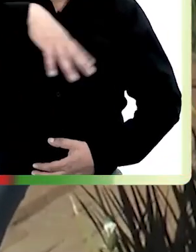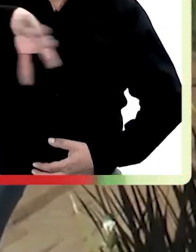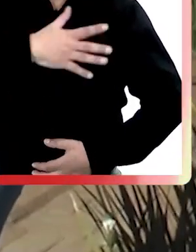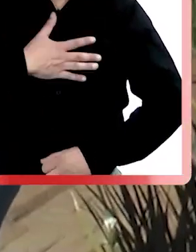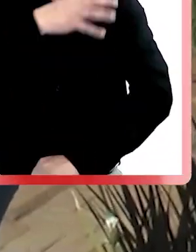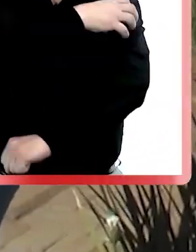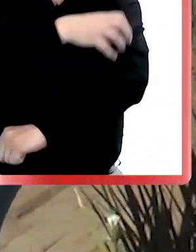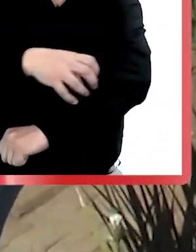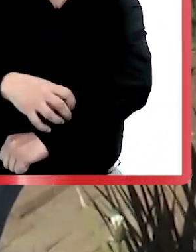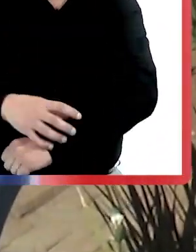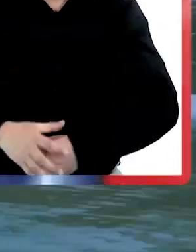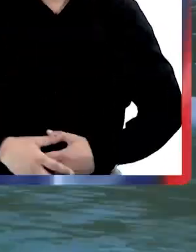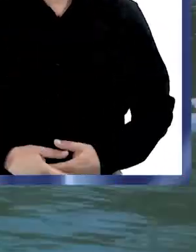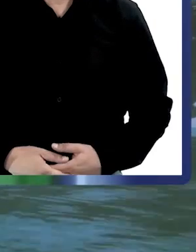Somos las regiones.